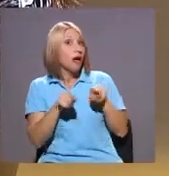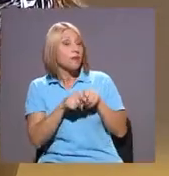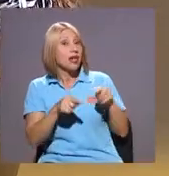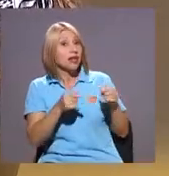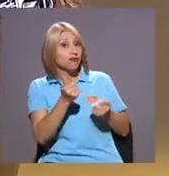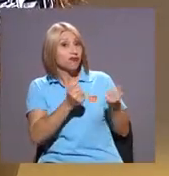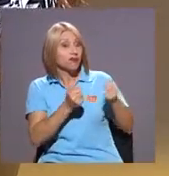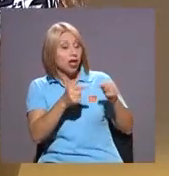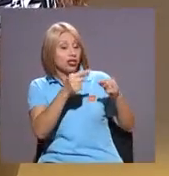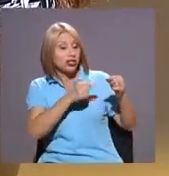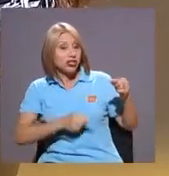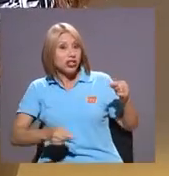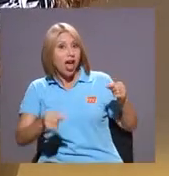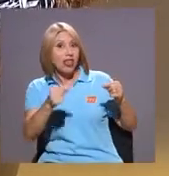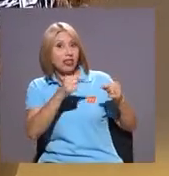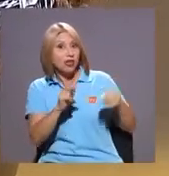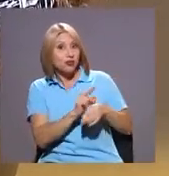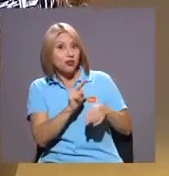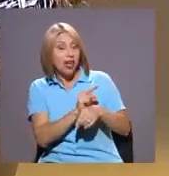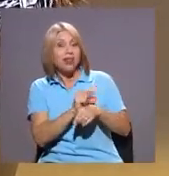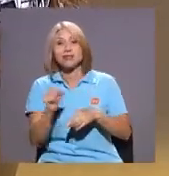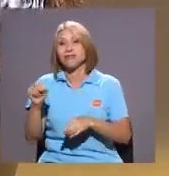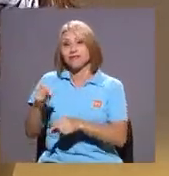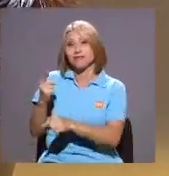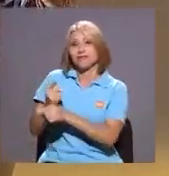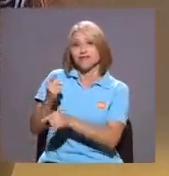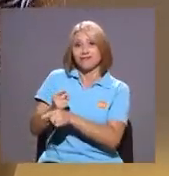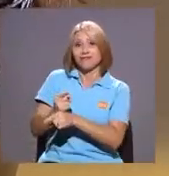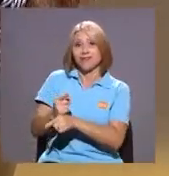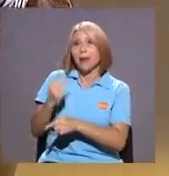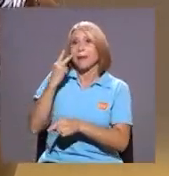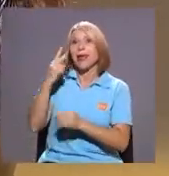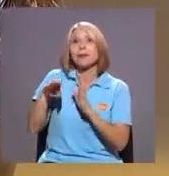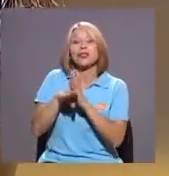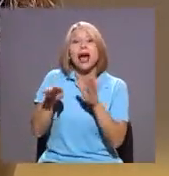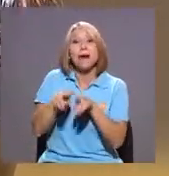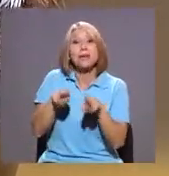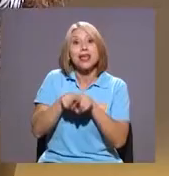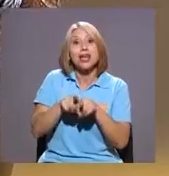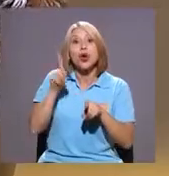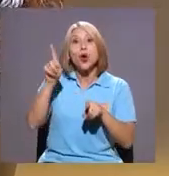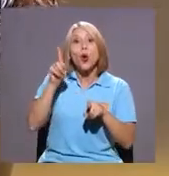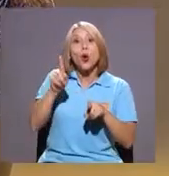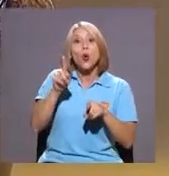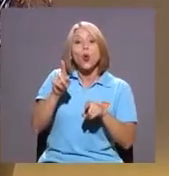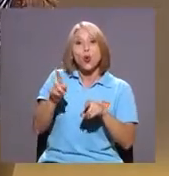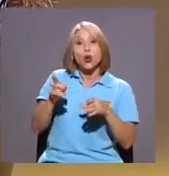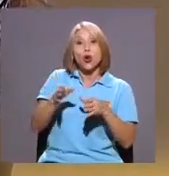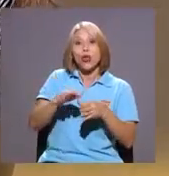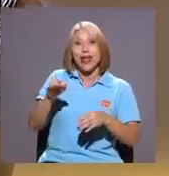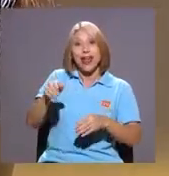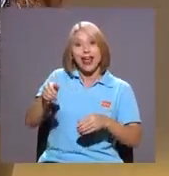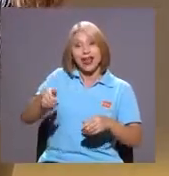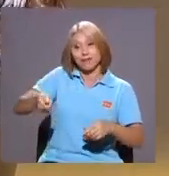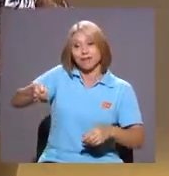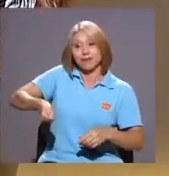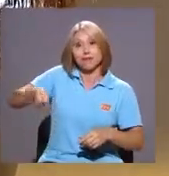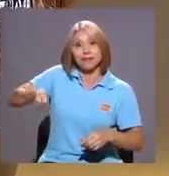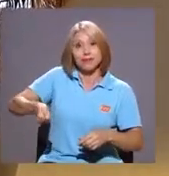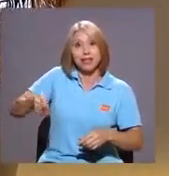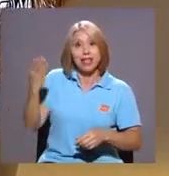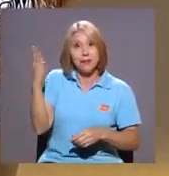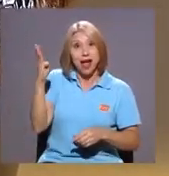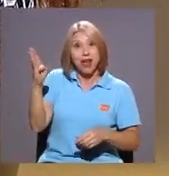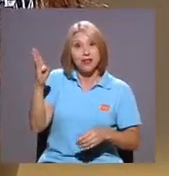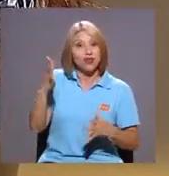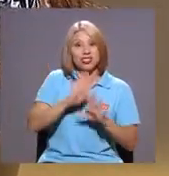Sí, exacto. Y veíamos un inodoro descartado, porque ya no funciona, se saca al patio, se llena de